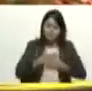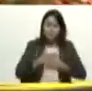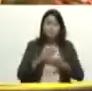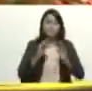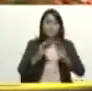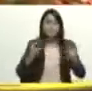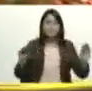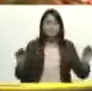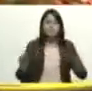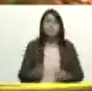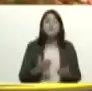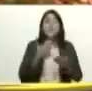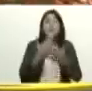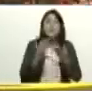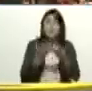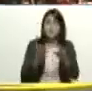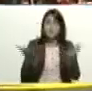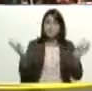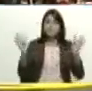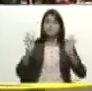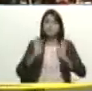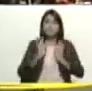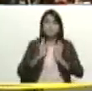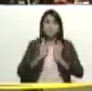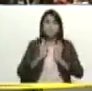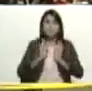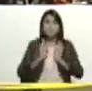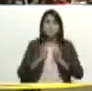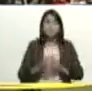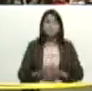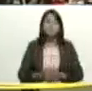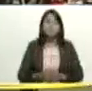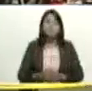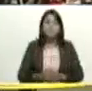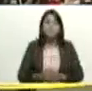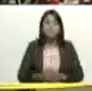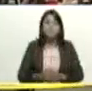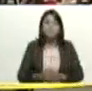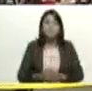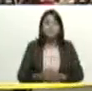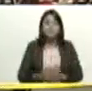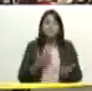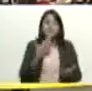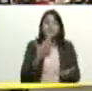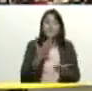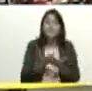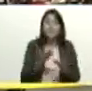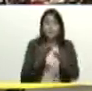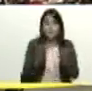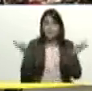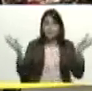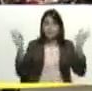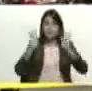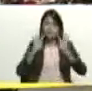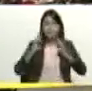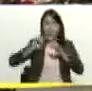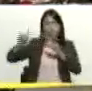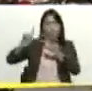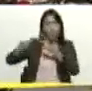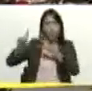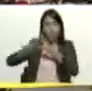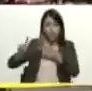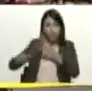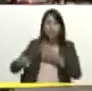le doy las gracias al Buró Político Ampliado de la Revolución Bolivariana, le doy las gracias a todas las fuerzas políticas, sociales, a